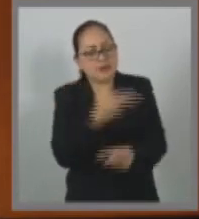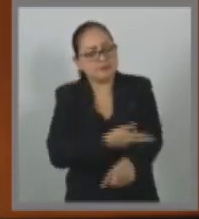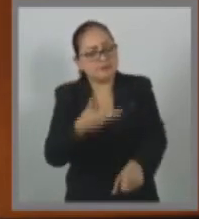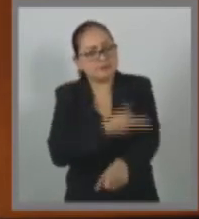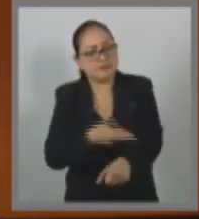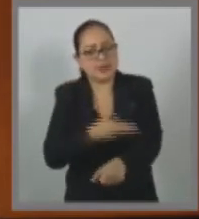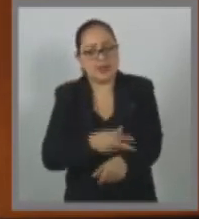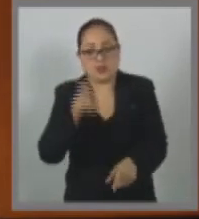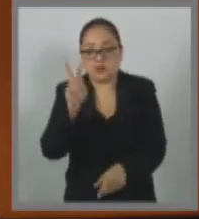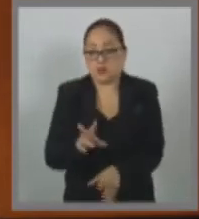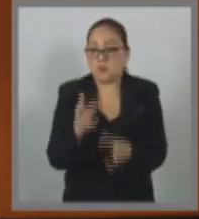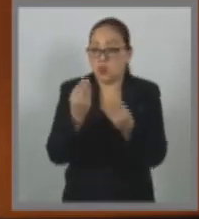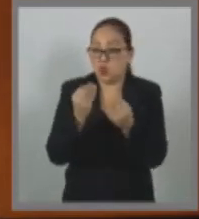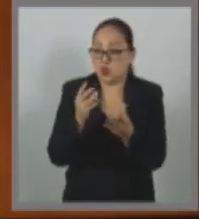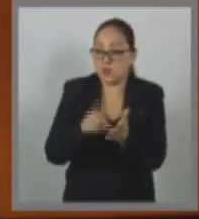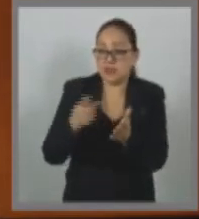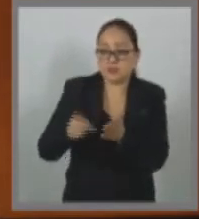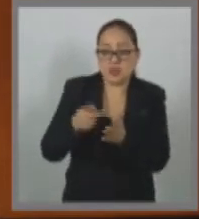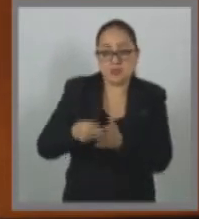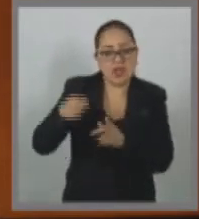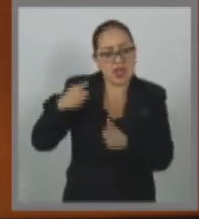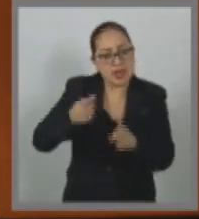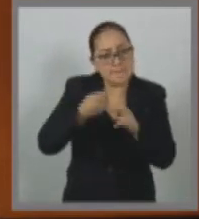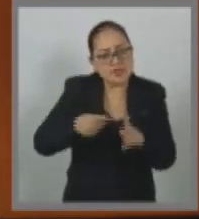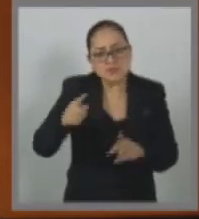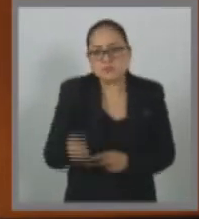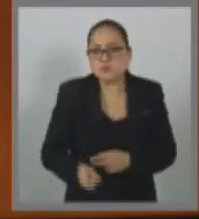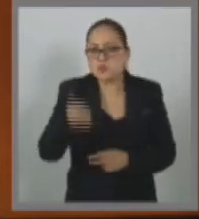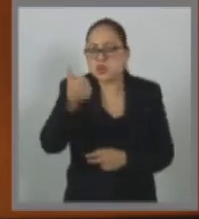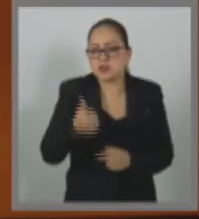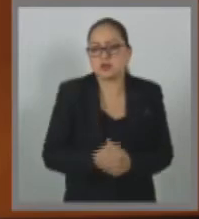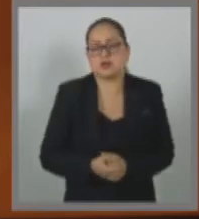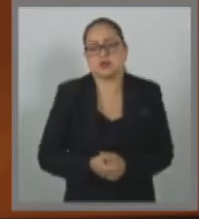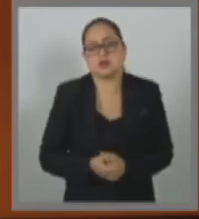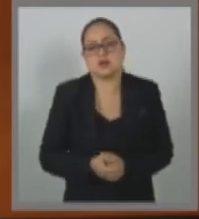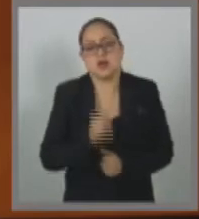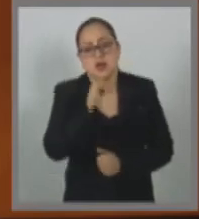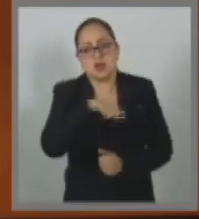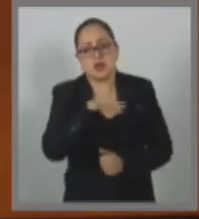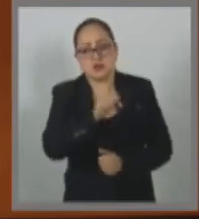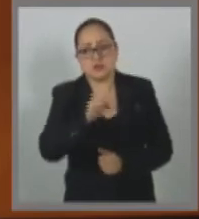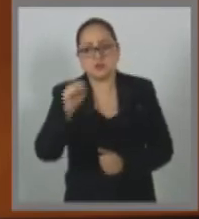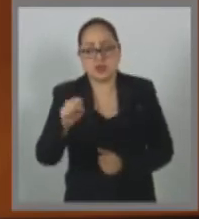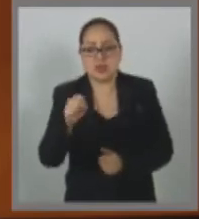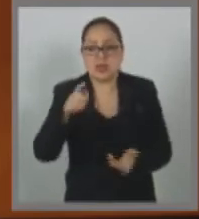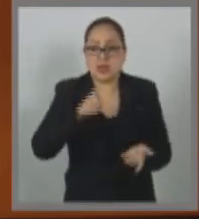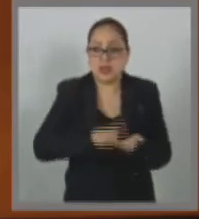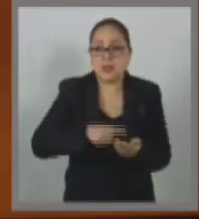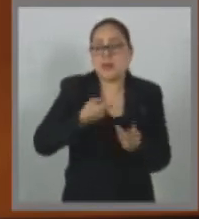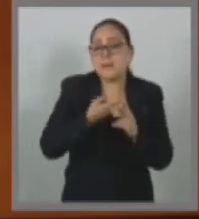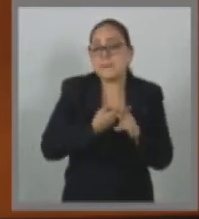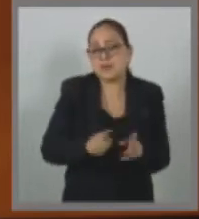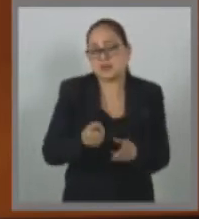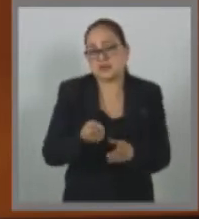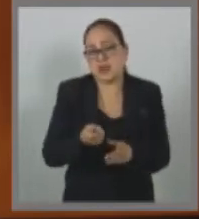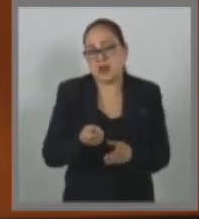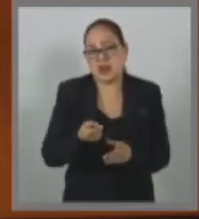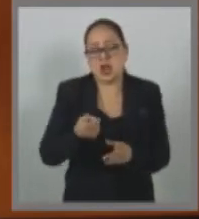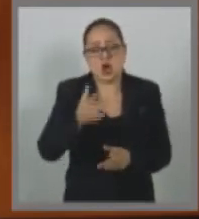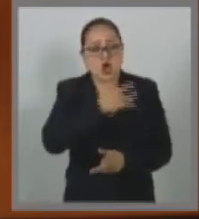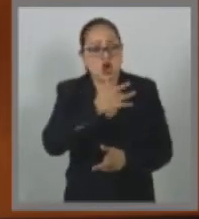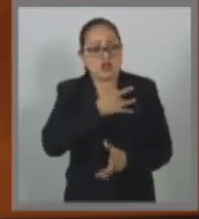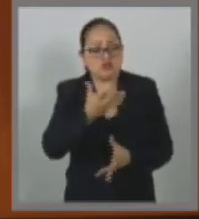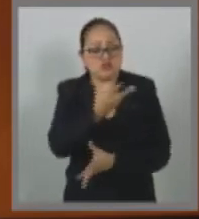en muchos casos por su carácter pionero. En el IMSS se han llevado a cabo los primeros trasplantes de